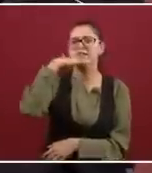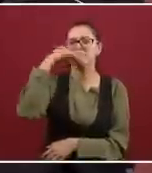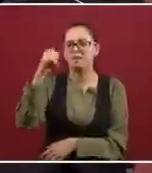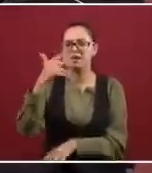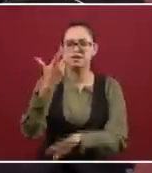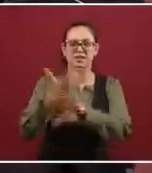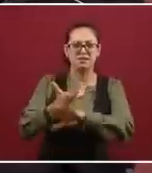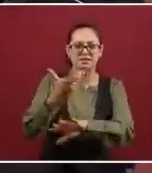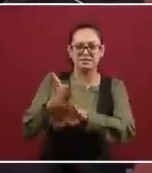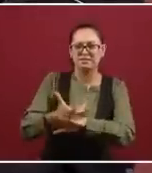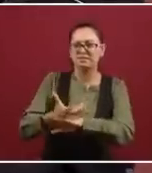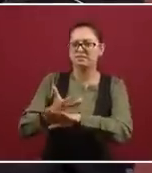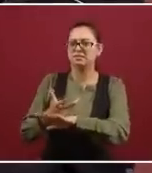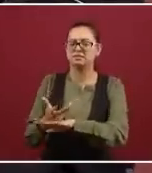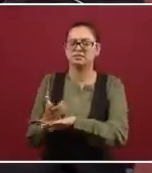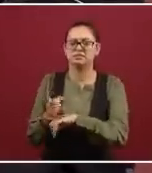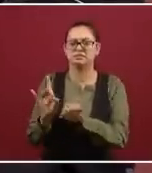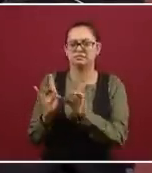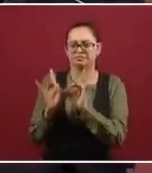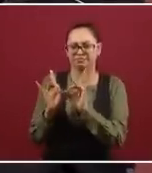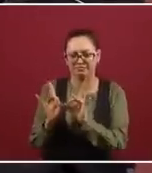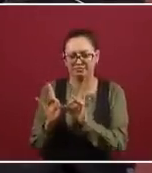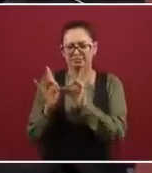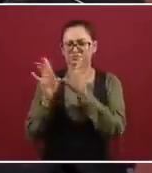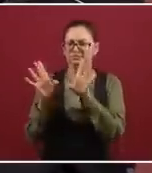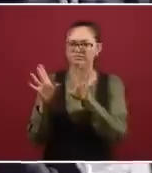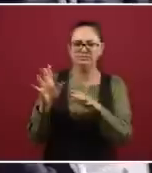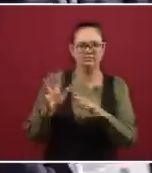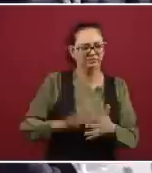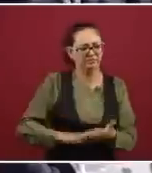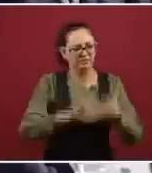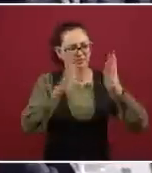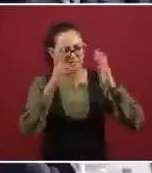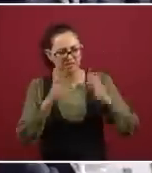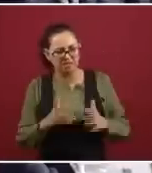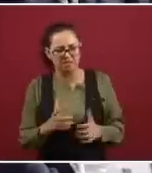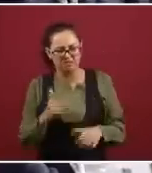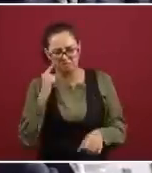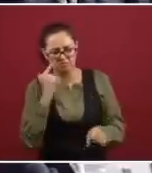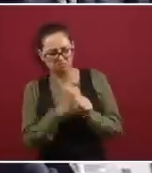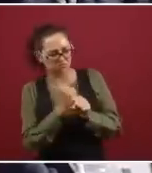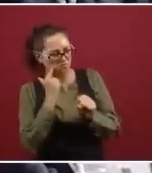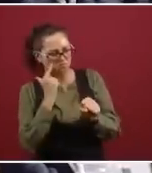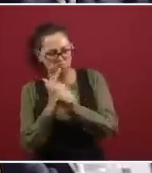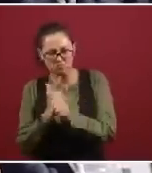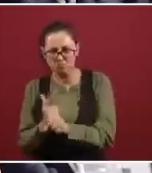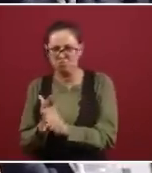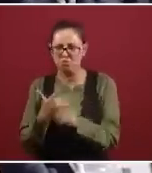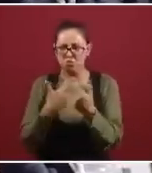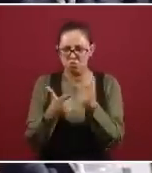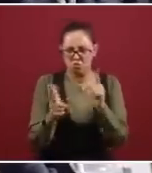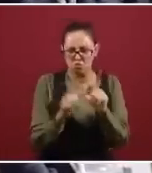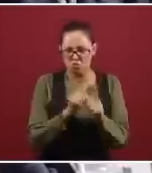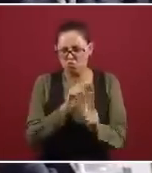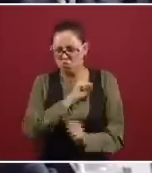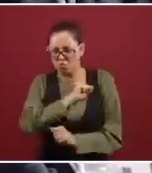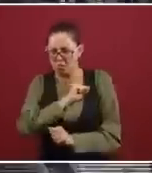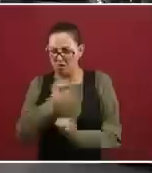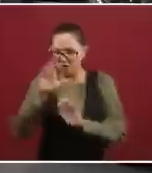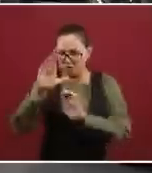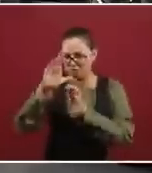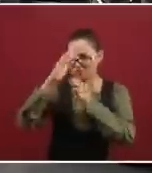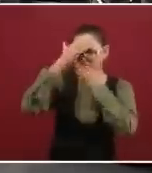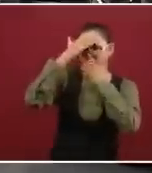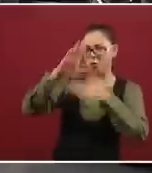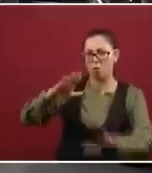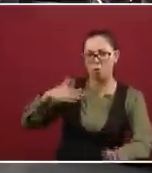a levantamientos sociales, atacar guetos delictivos e incluso para detectar y disuadir grupos fácticos que atenten